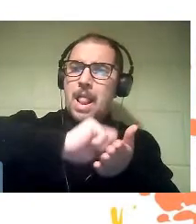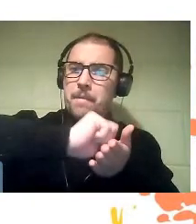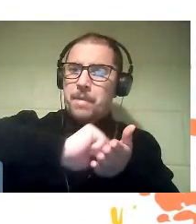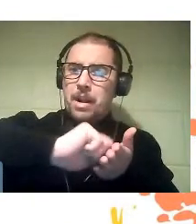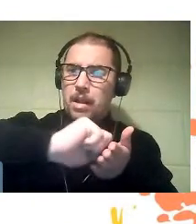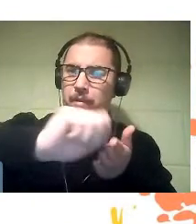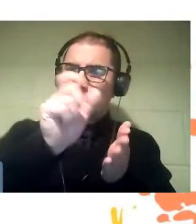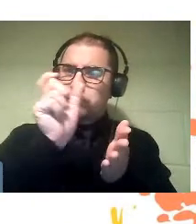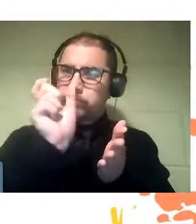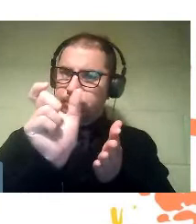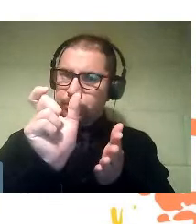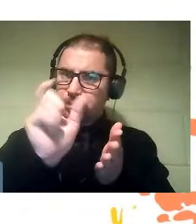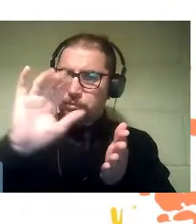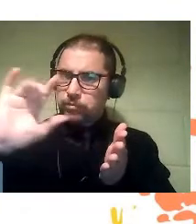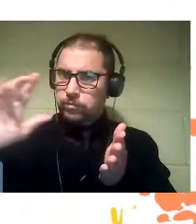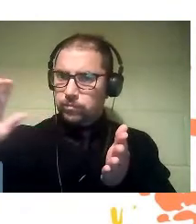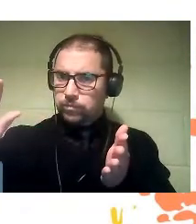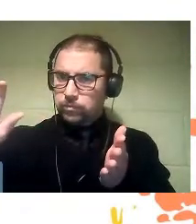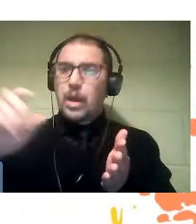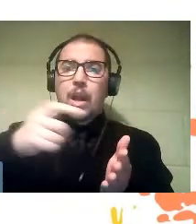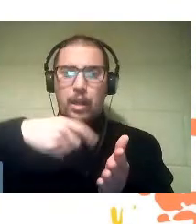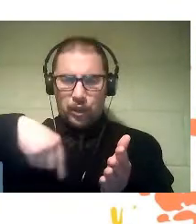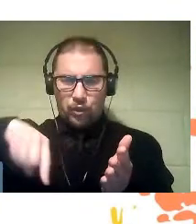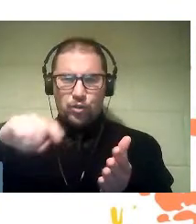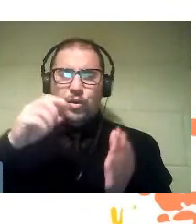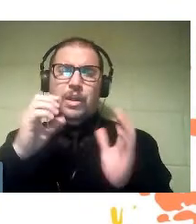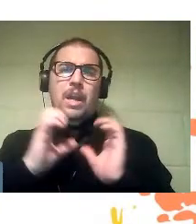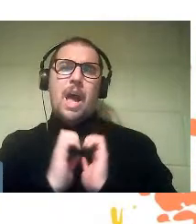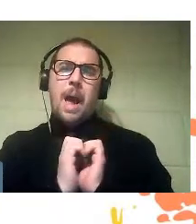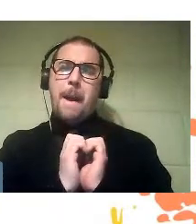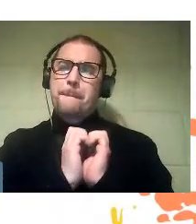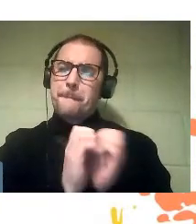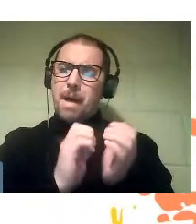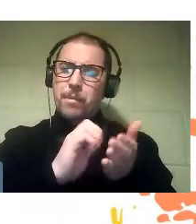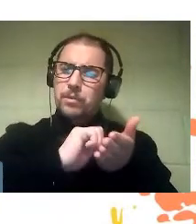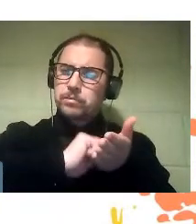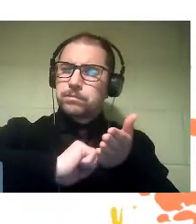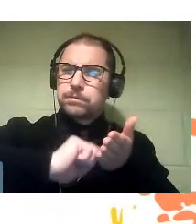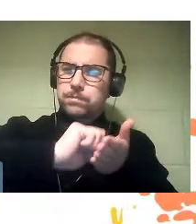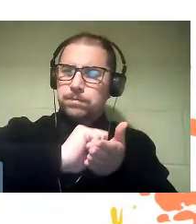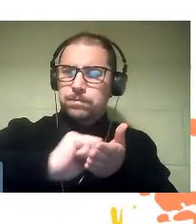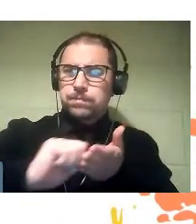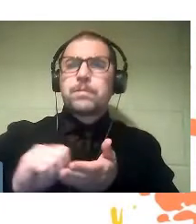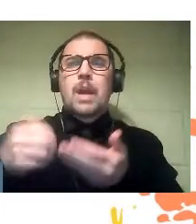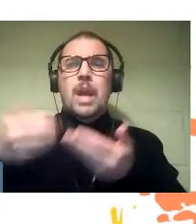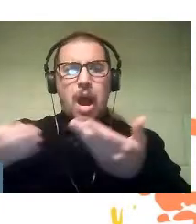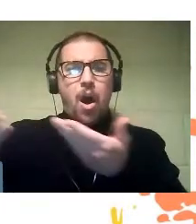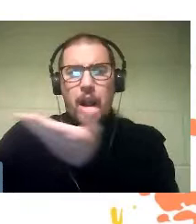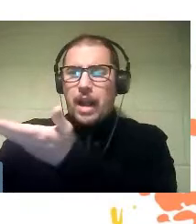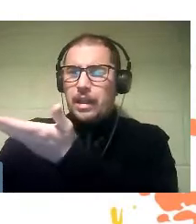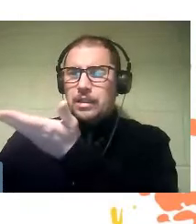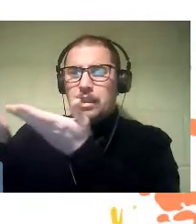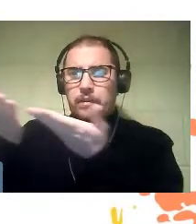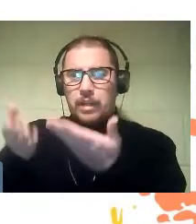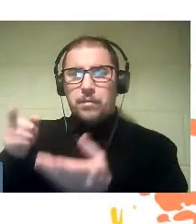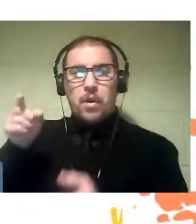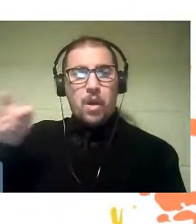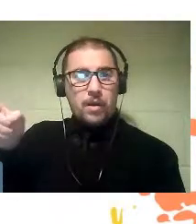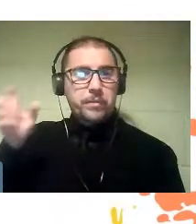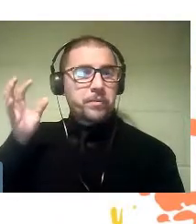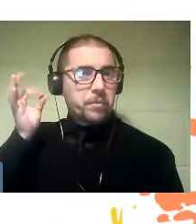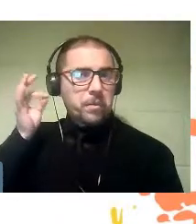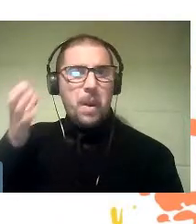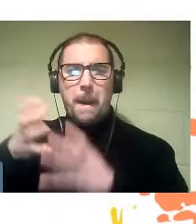Y nosotros que amamos la palabra escrita, tenemos el honor de recibir a una de las